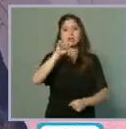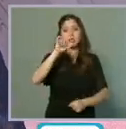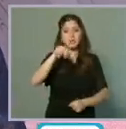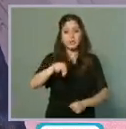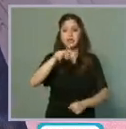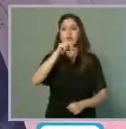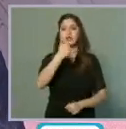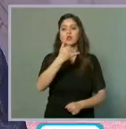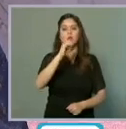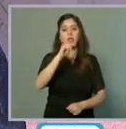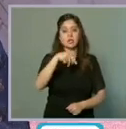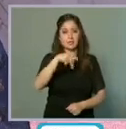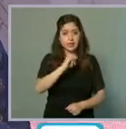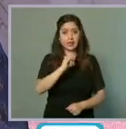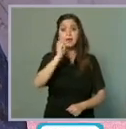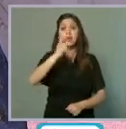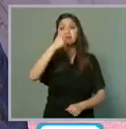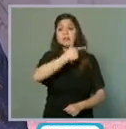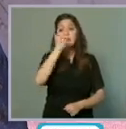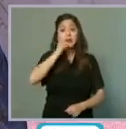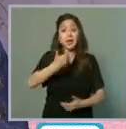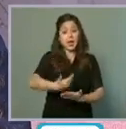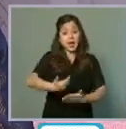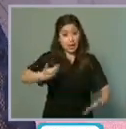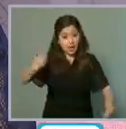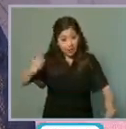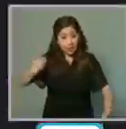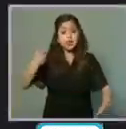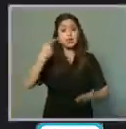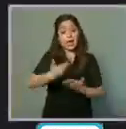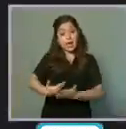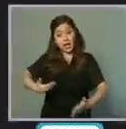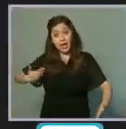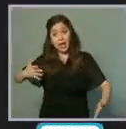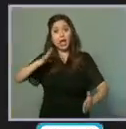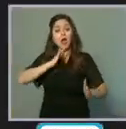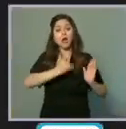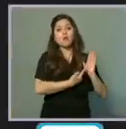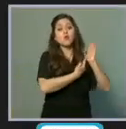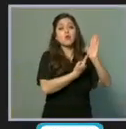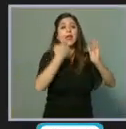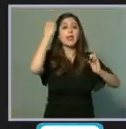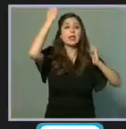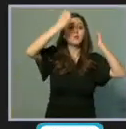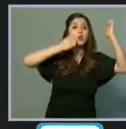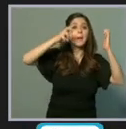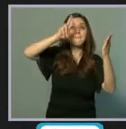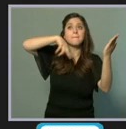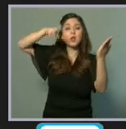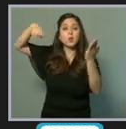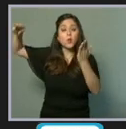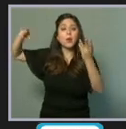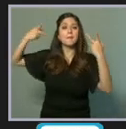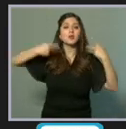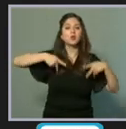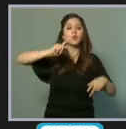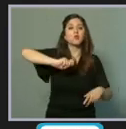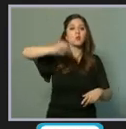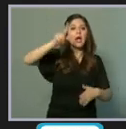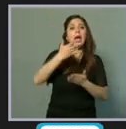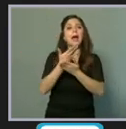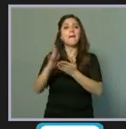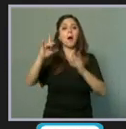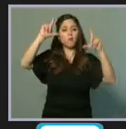pero lleguen antes porque antes vamos a tener una exposición también de pintura de artistas mexicanos, Ok. ajá, y de fotografía